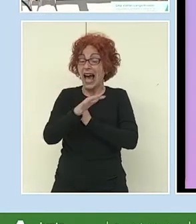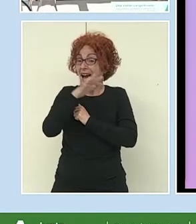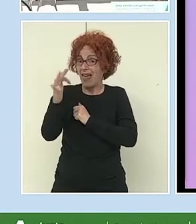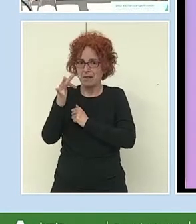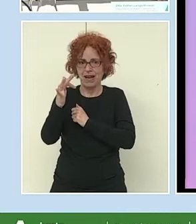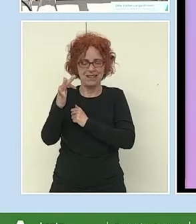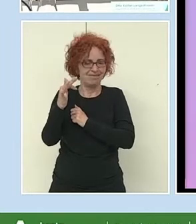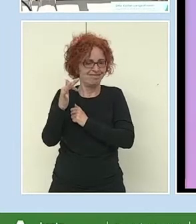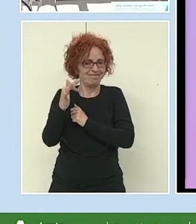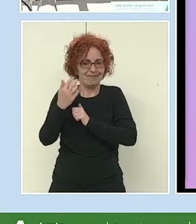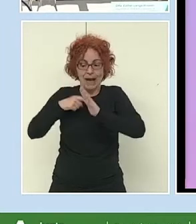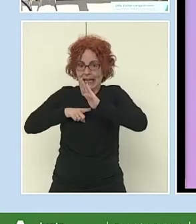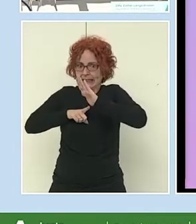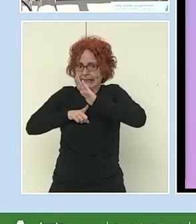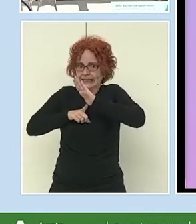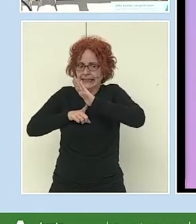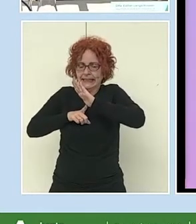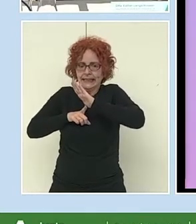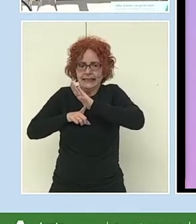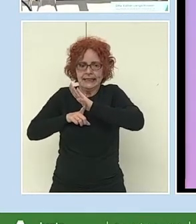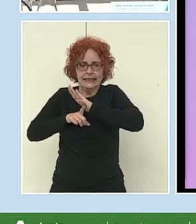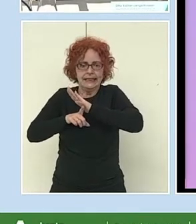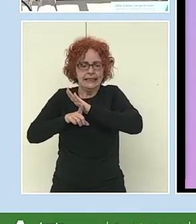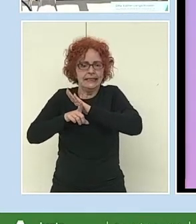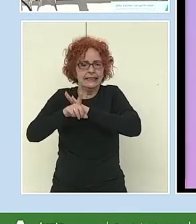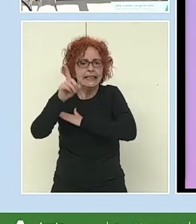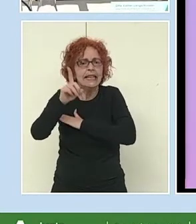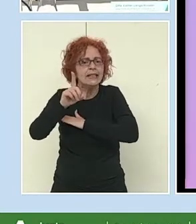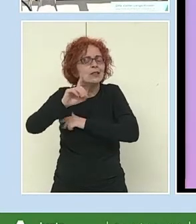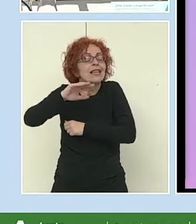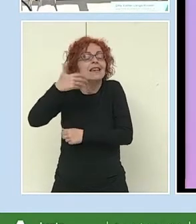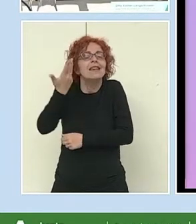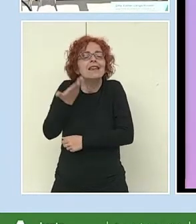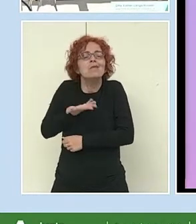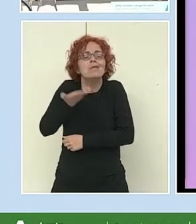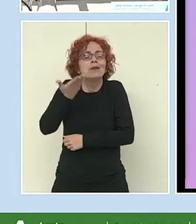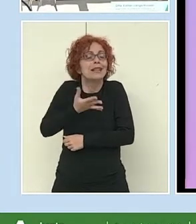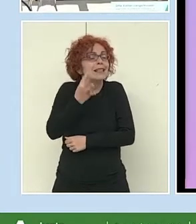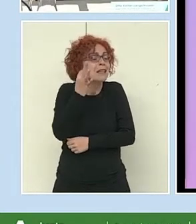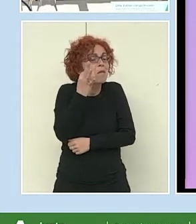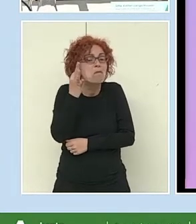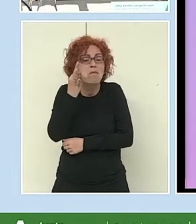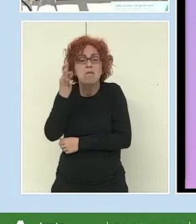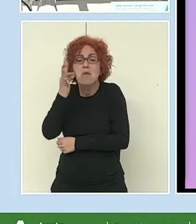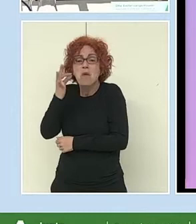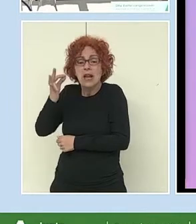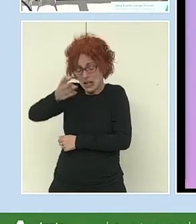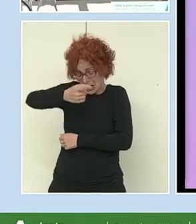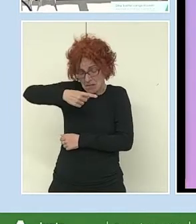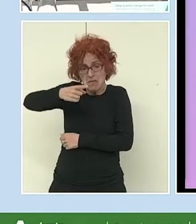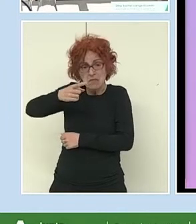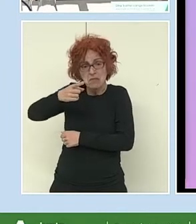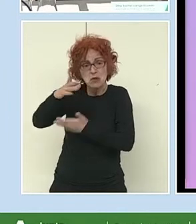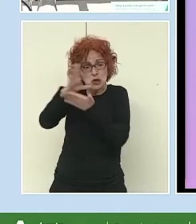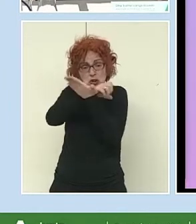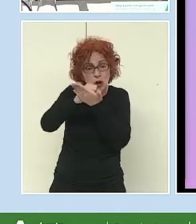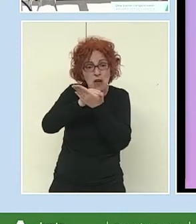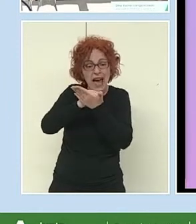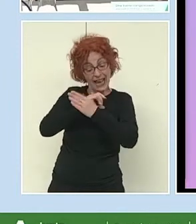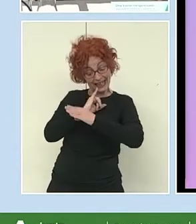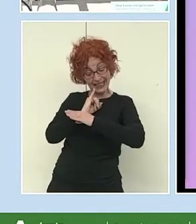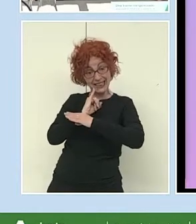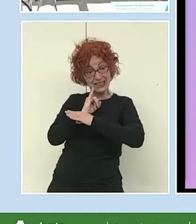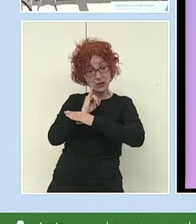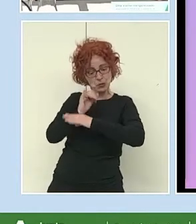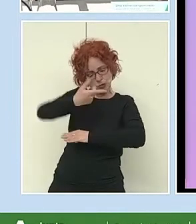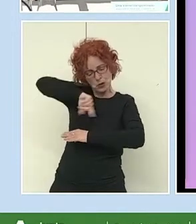crecimiento y con la posibilidad de que exploren y que evolucionen e incluso se reinventen a lo largo de